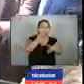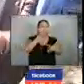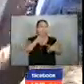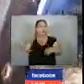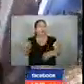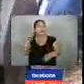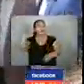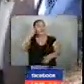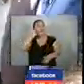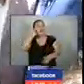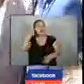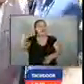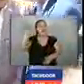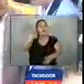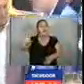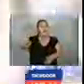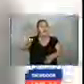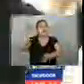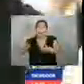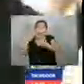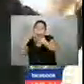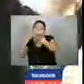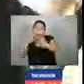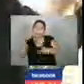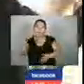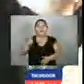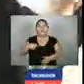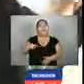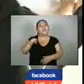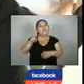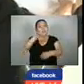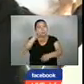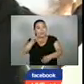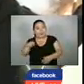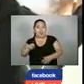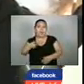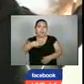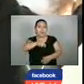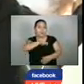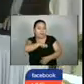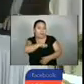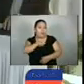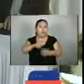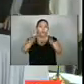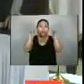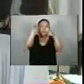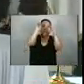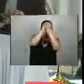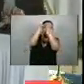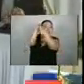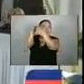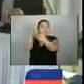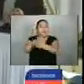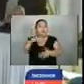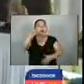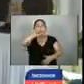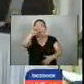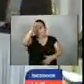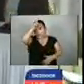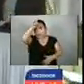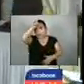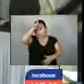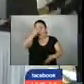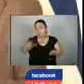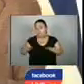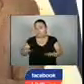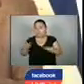hacia Europa, donde ya hay negociaciones con Italia y España. Además, el gobierno tocará puertas en Alemania en miras de seguir apoyando